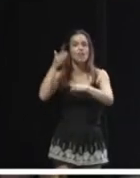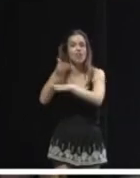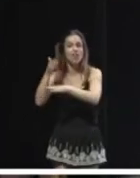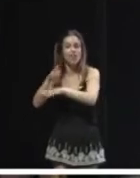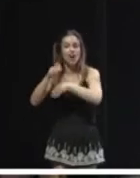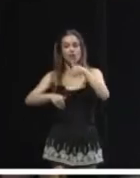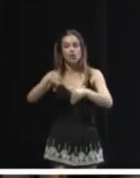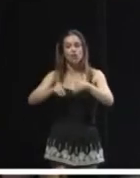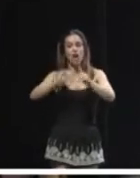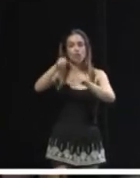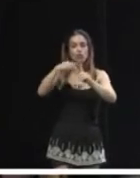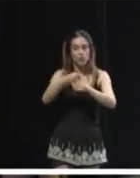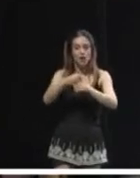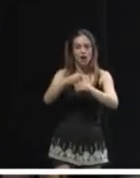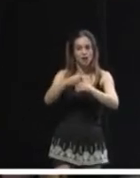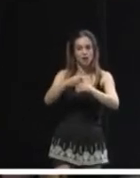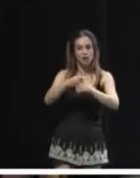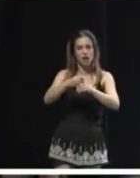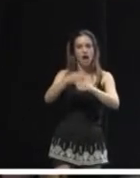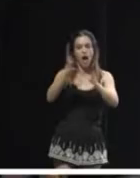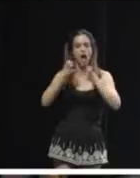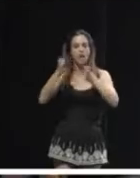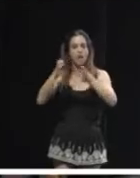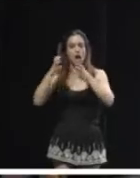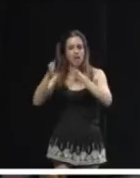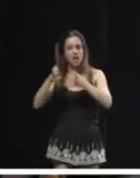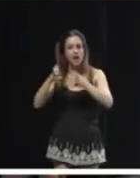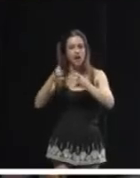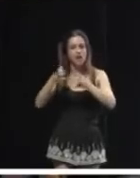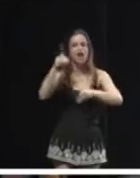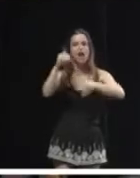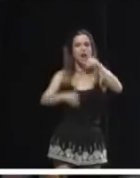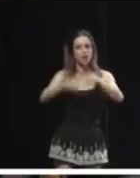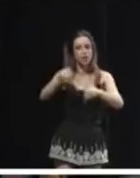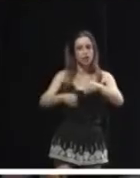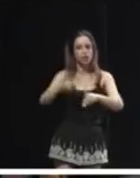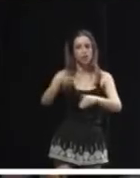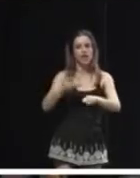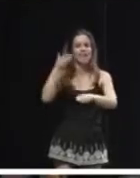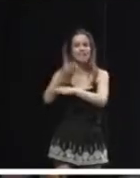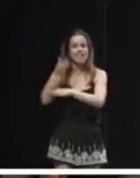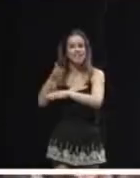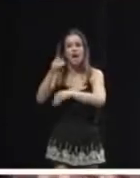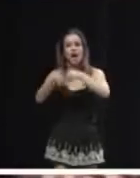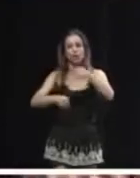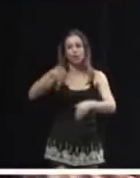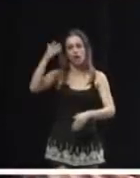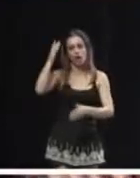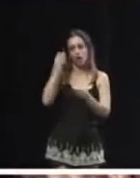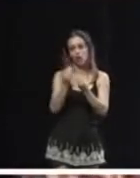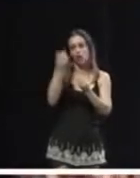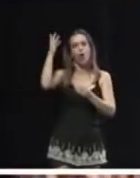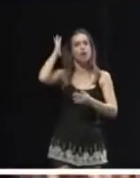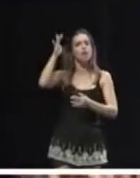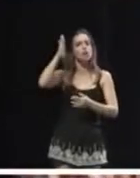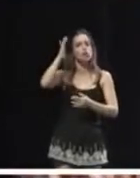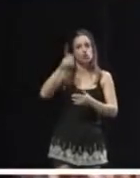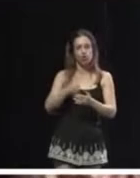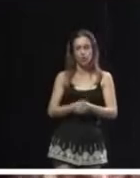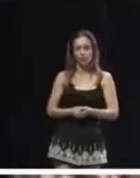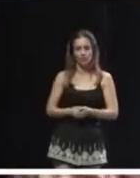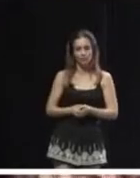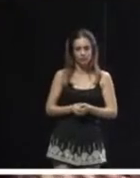julio a Sumar, vamos a ganar las elecciones. Salid a votar con entusiasmo. Hago un llamamiento a las